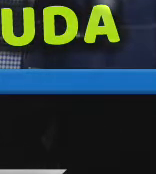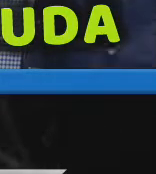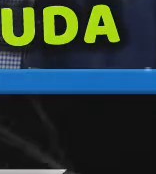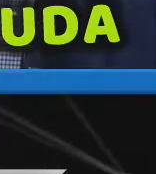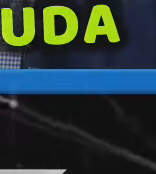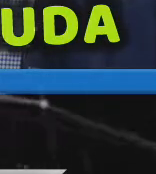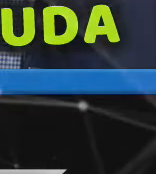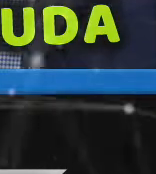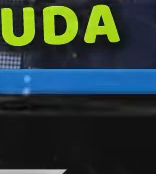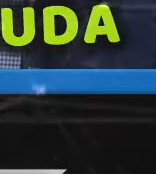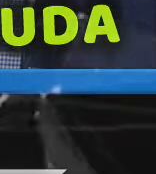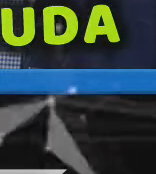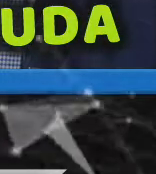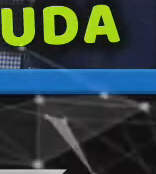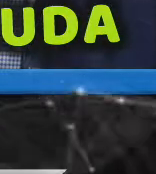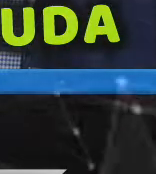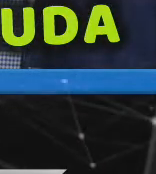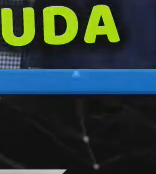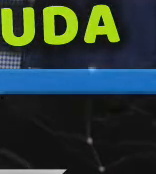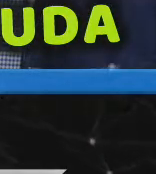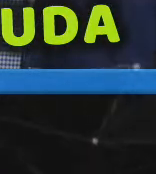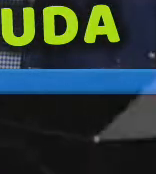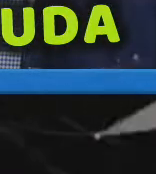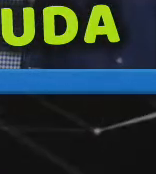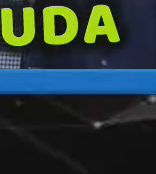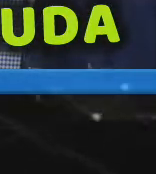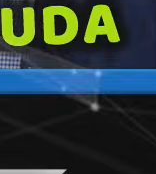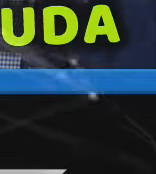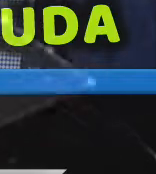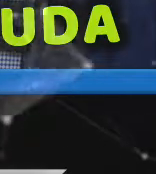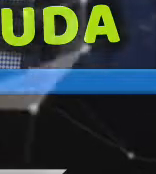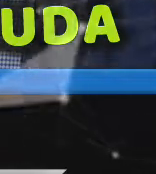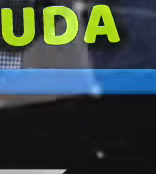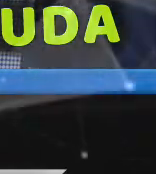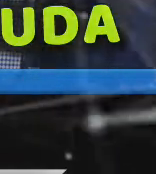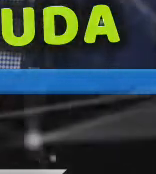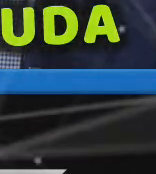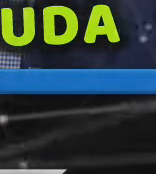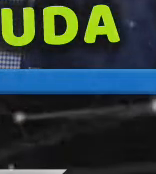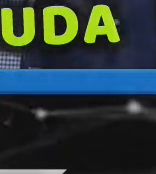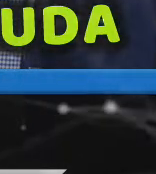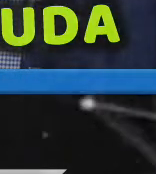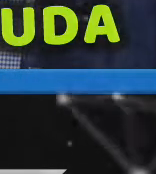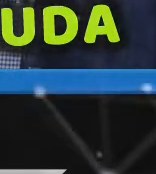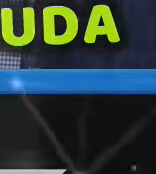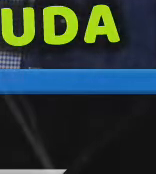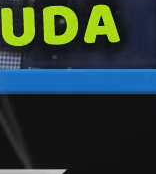La conferencia del presidente Andrés Manuel López Obrador en 5 minutos o menos.